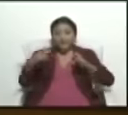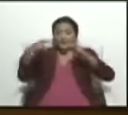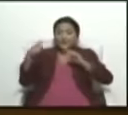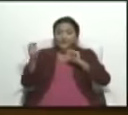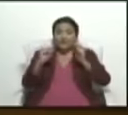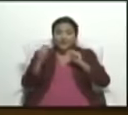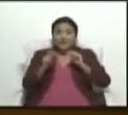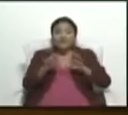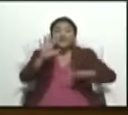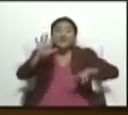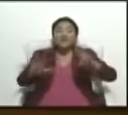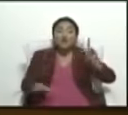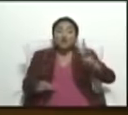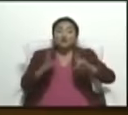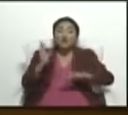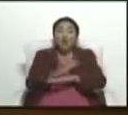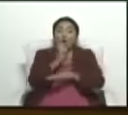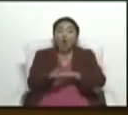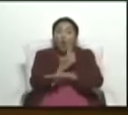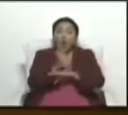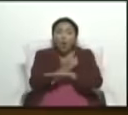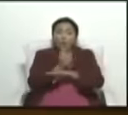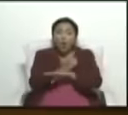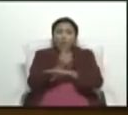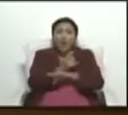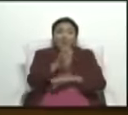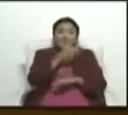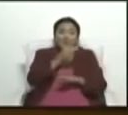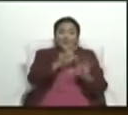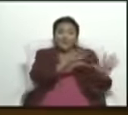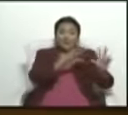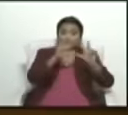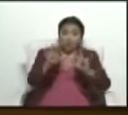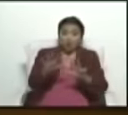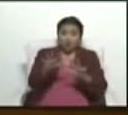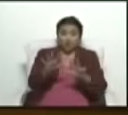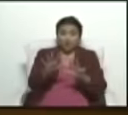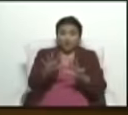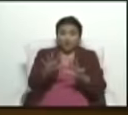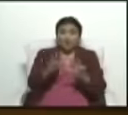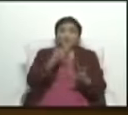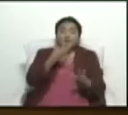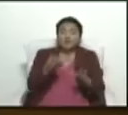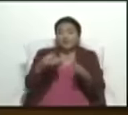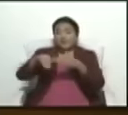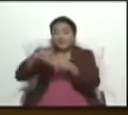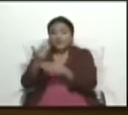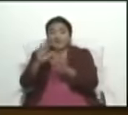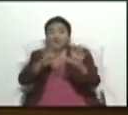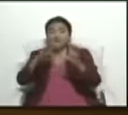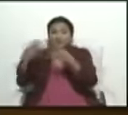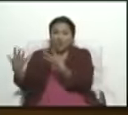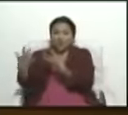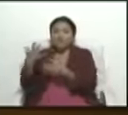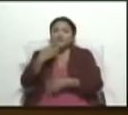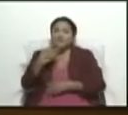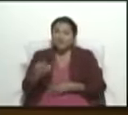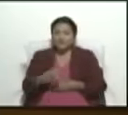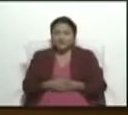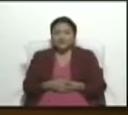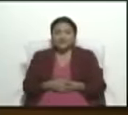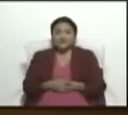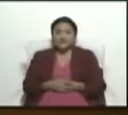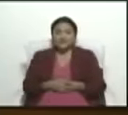duró 12 horas entre la tarde del 18 de diciembre y la madrugada del 19 de diciembre, en la